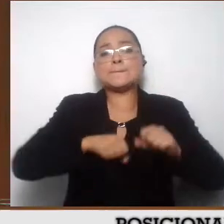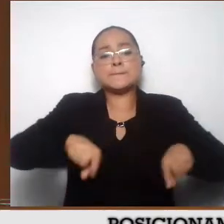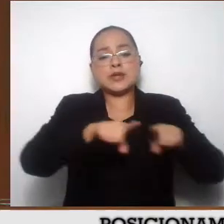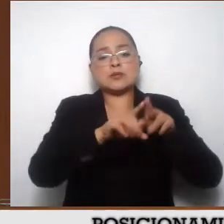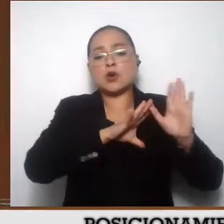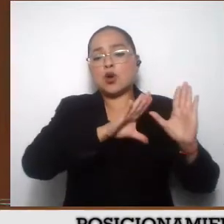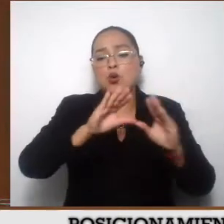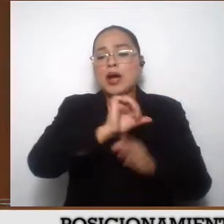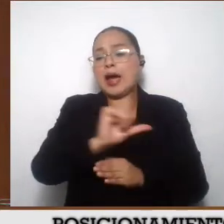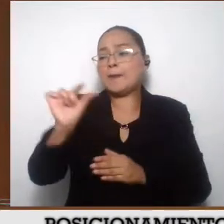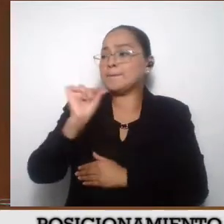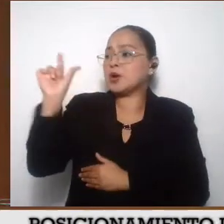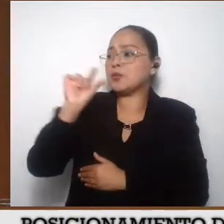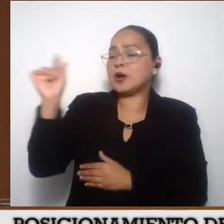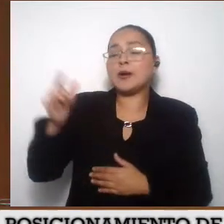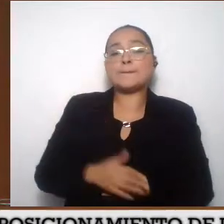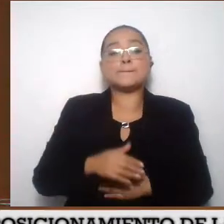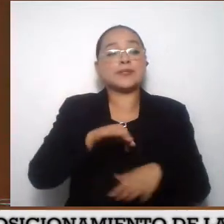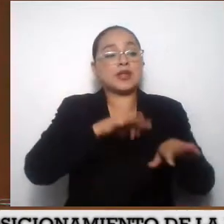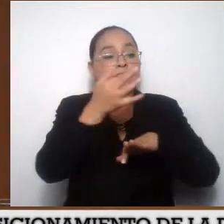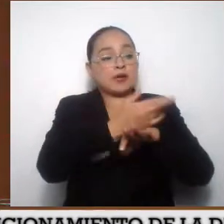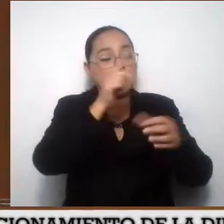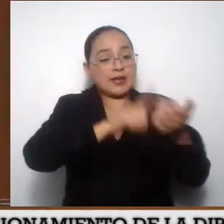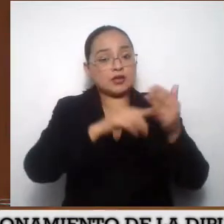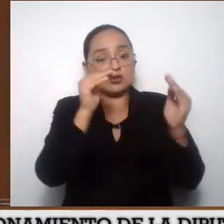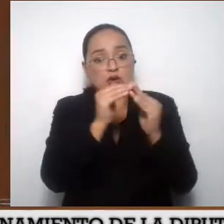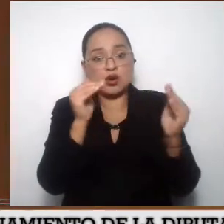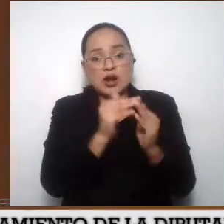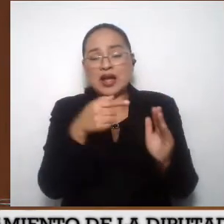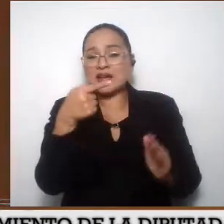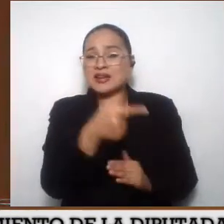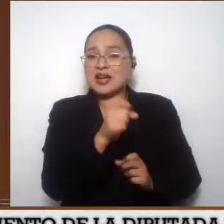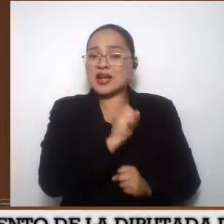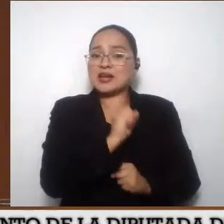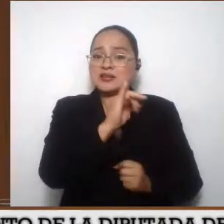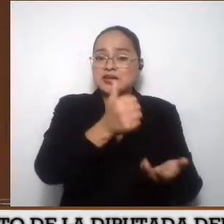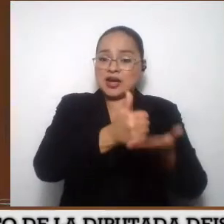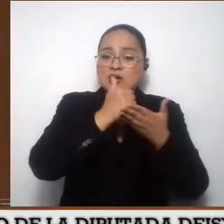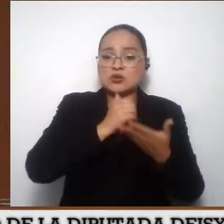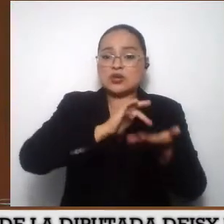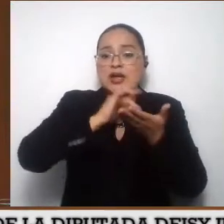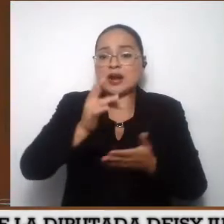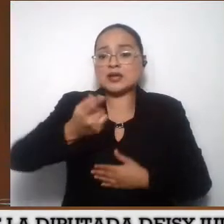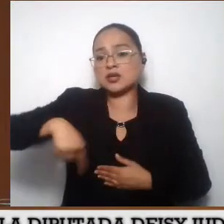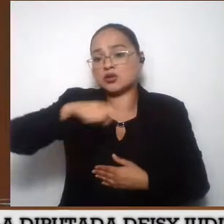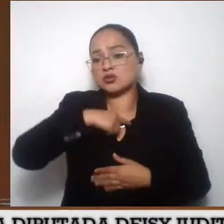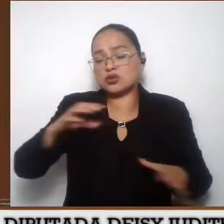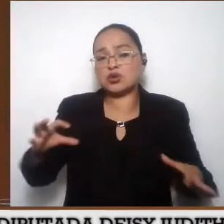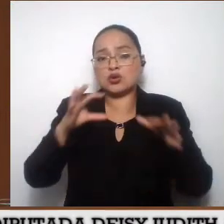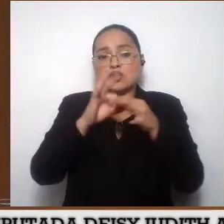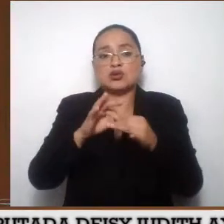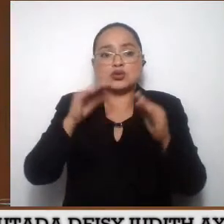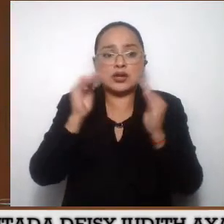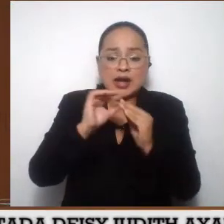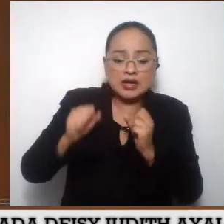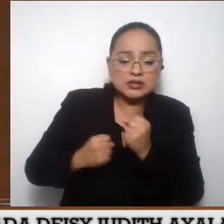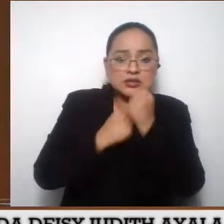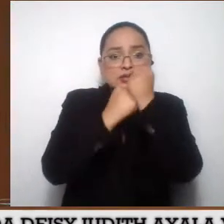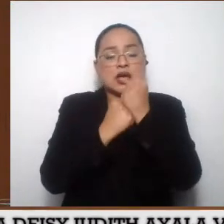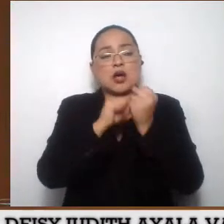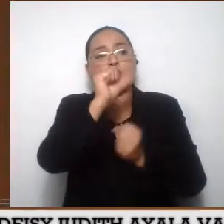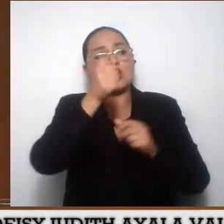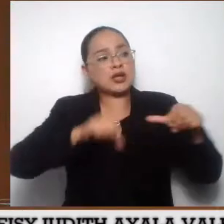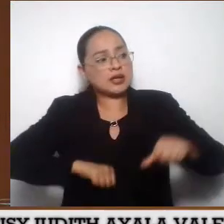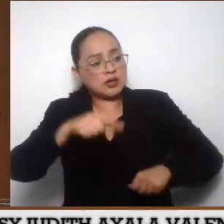profesionistas, a las trabajadoras del hogar que sin su ayuda, el sostenimiento de los hogares y desarrollo de otras